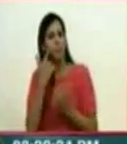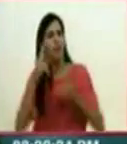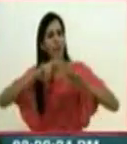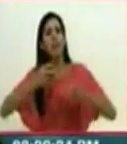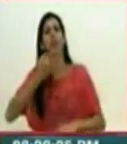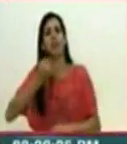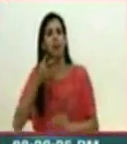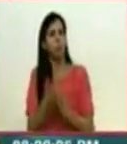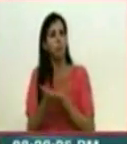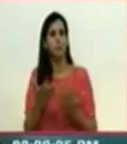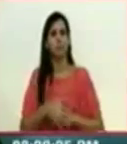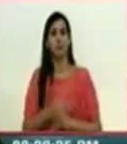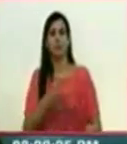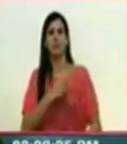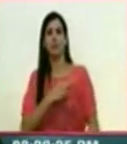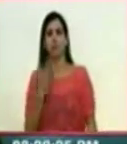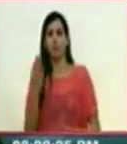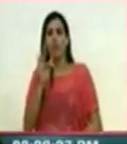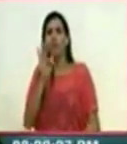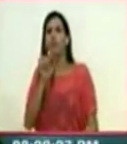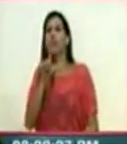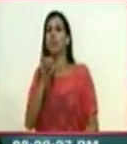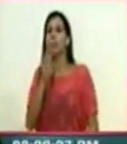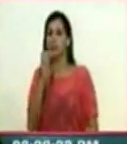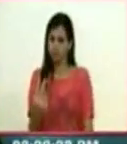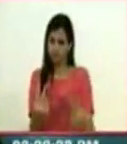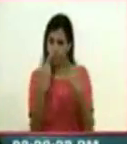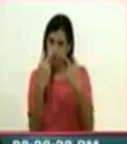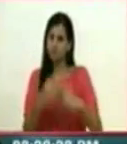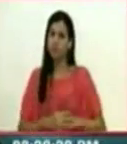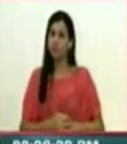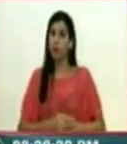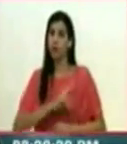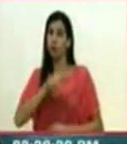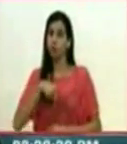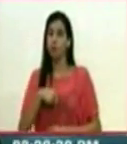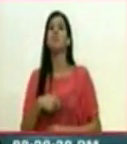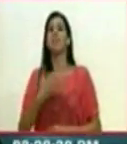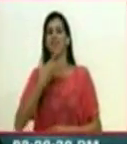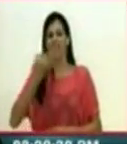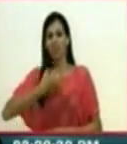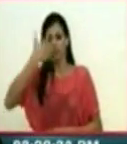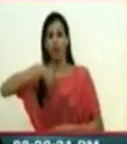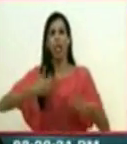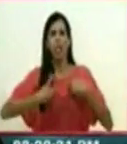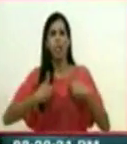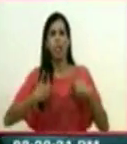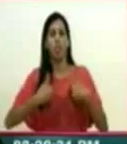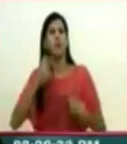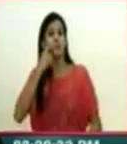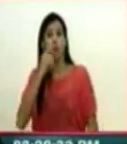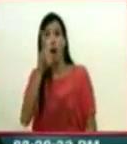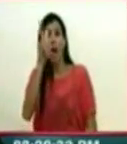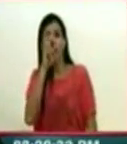moneda. Señor Felipe González, véanos. Nosotros somos las verdaderas víctimas de estos últimos dos